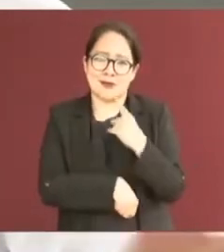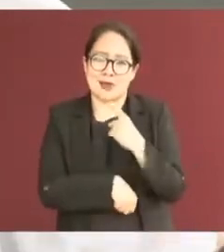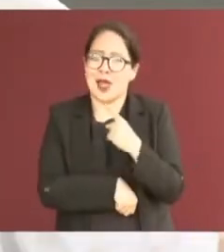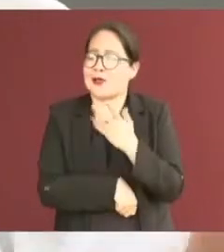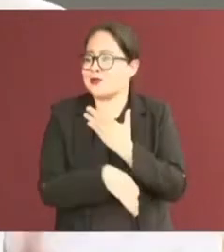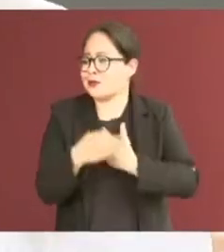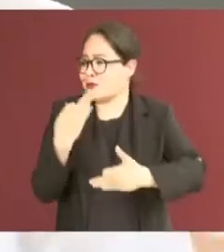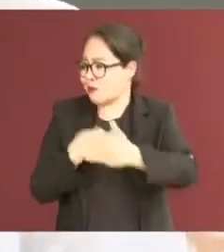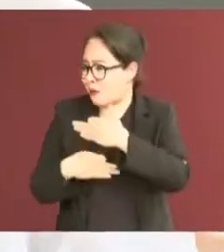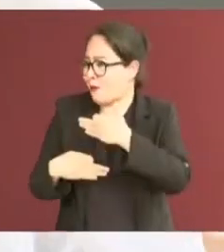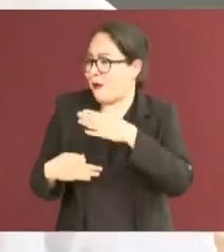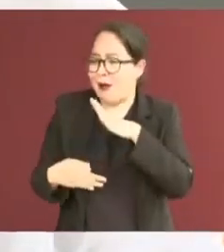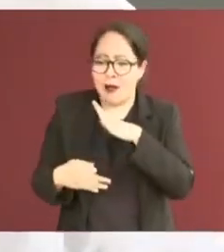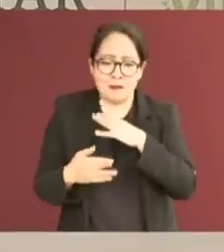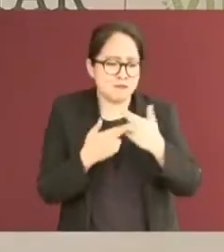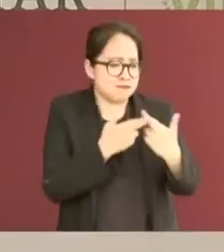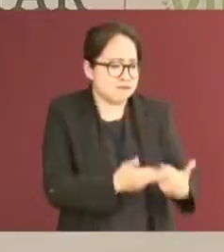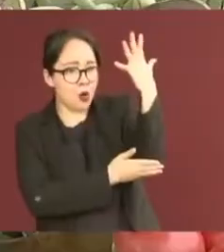se cuenta con la tierra.